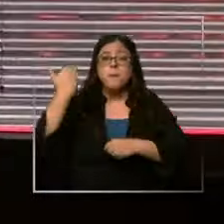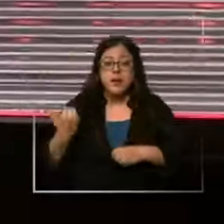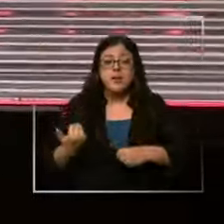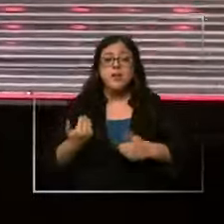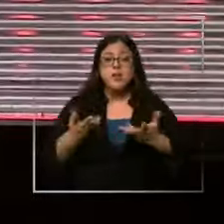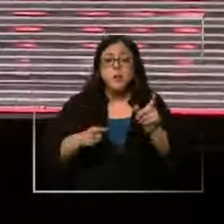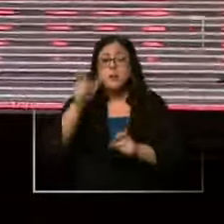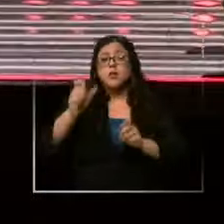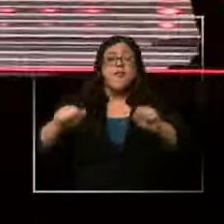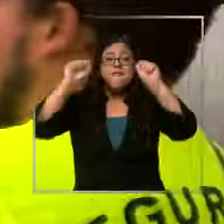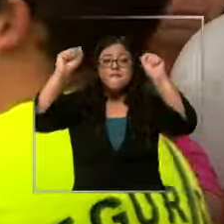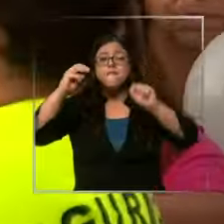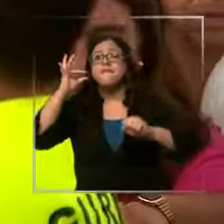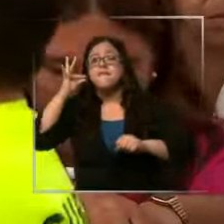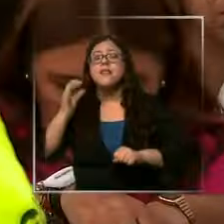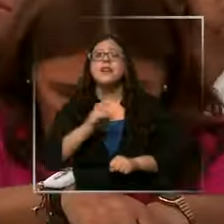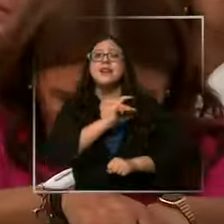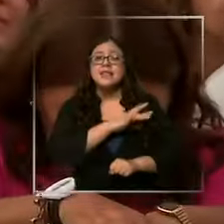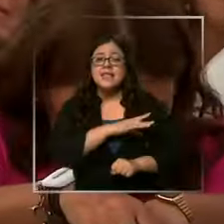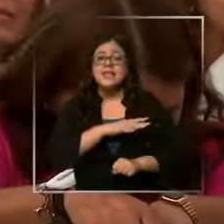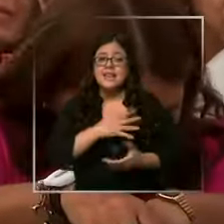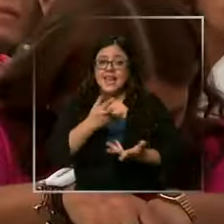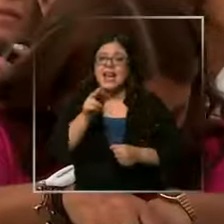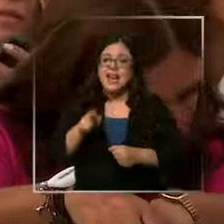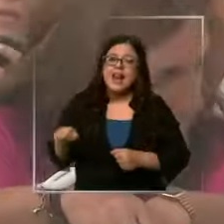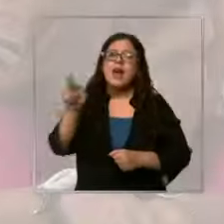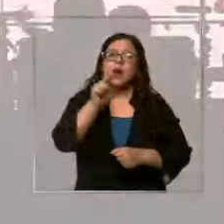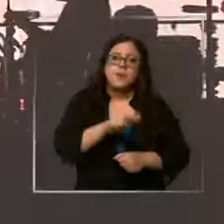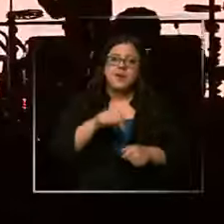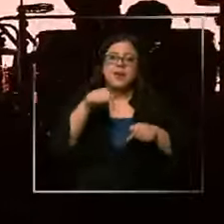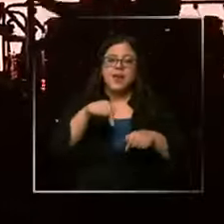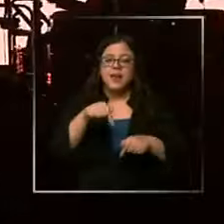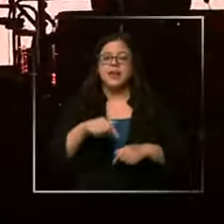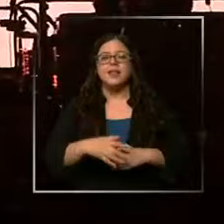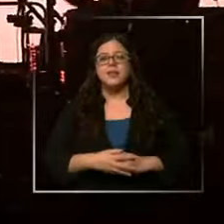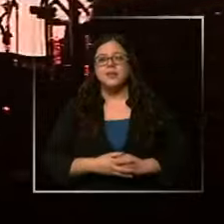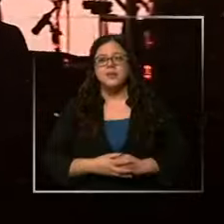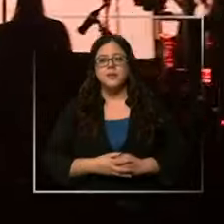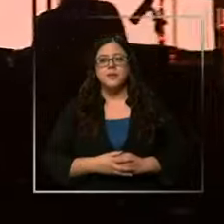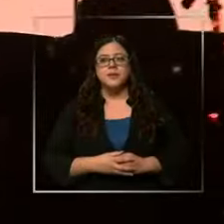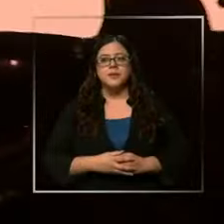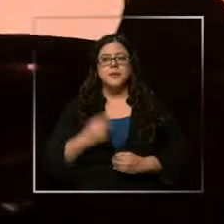sus fanáticas chilenas quieren volver a repetir la experiencia.